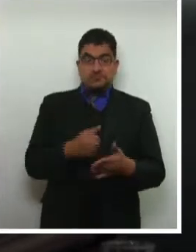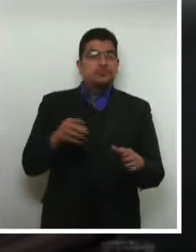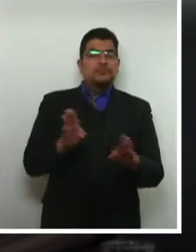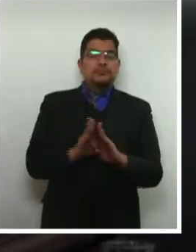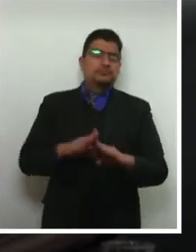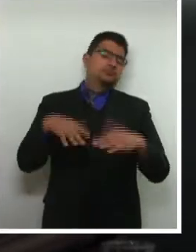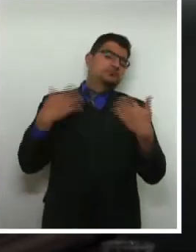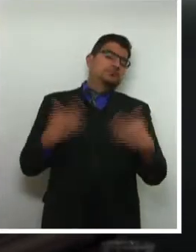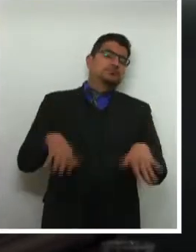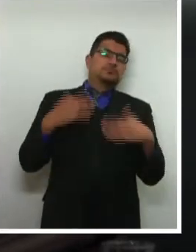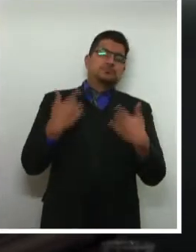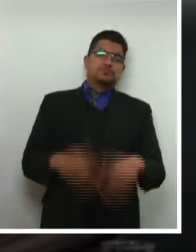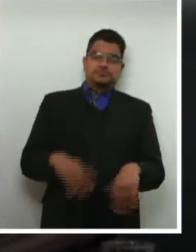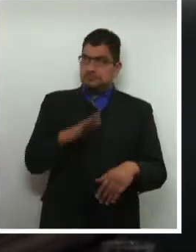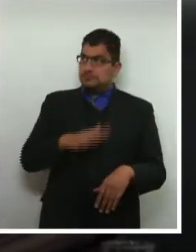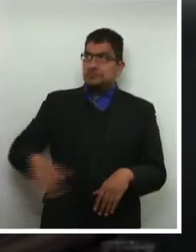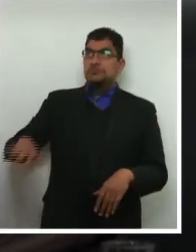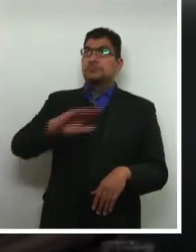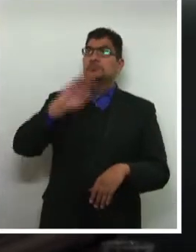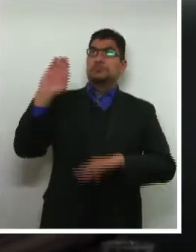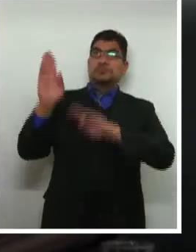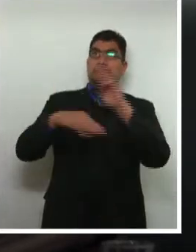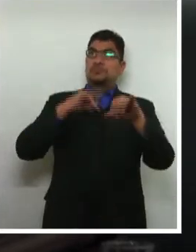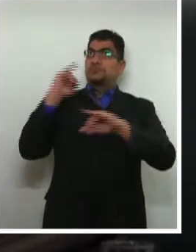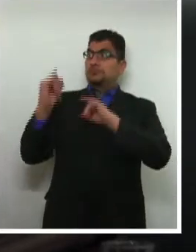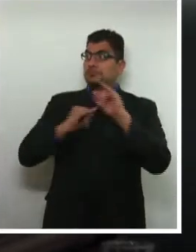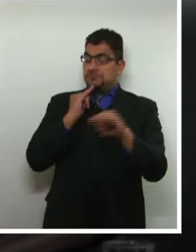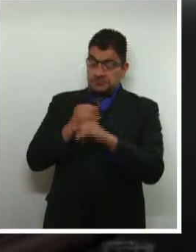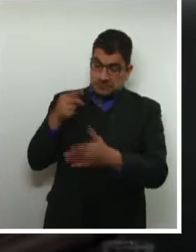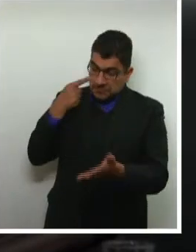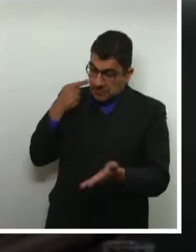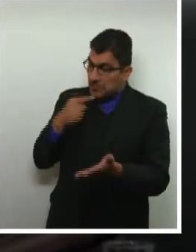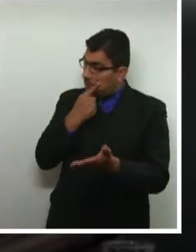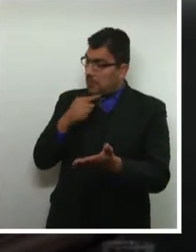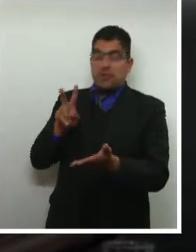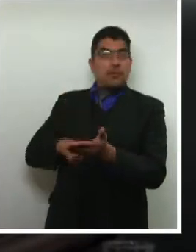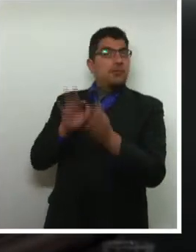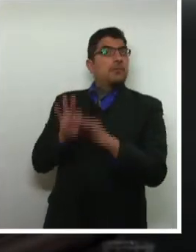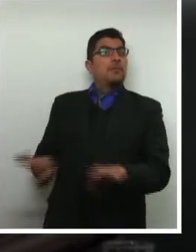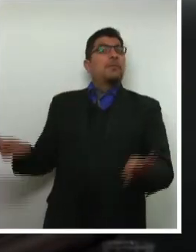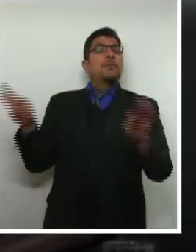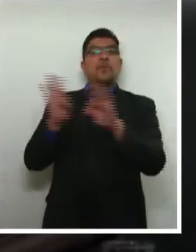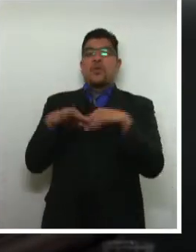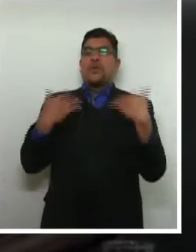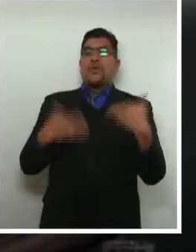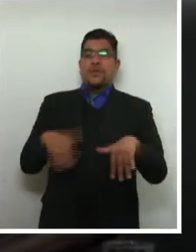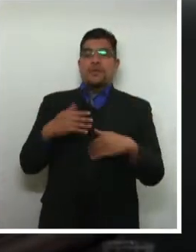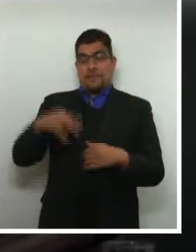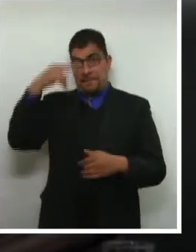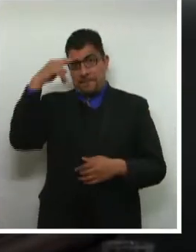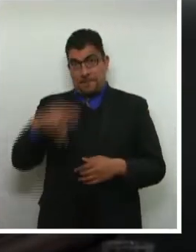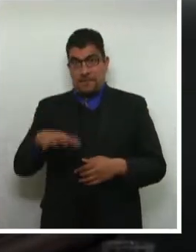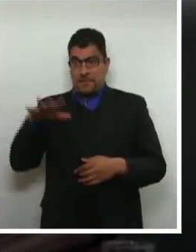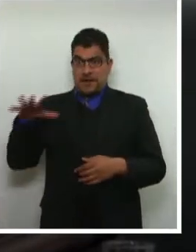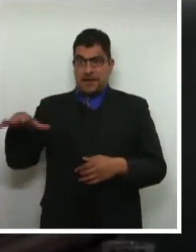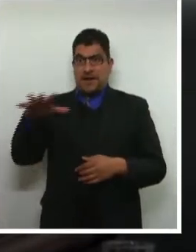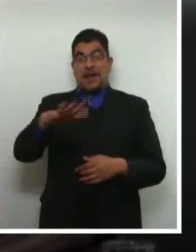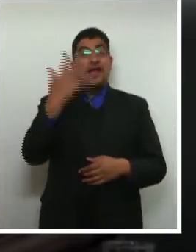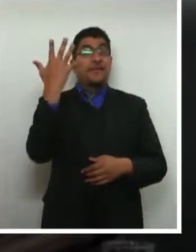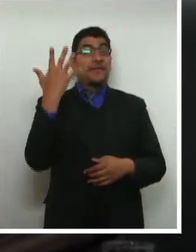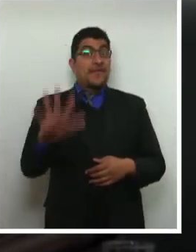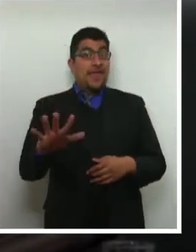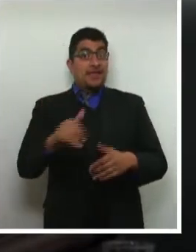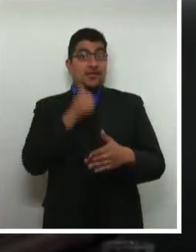una importancia internacional relevante. México tiene 10 ciudades patrimonio